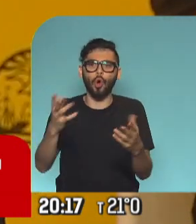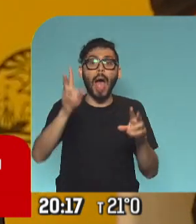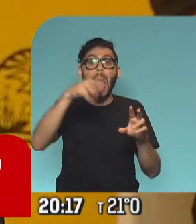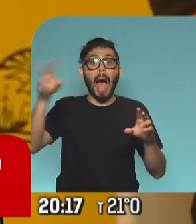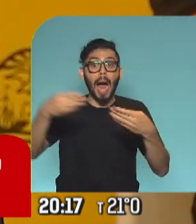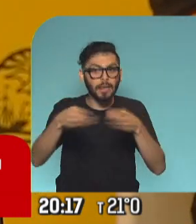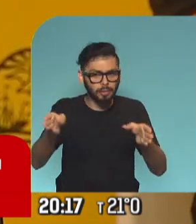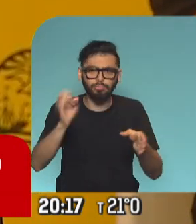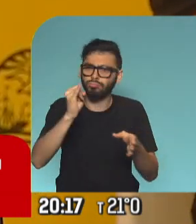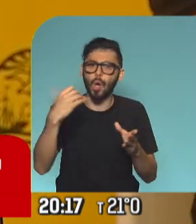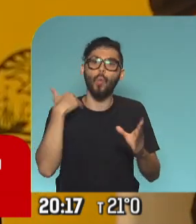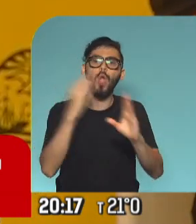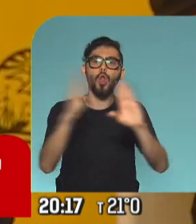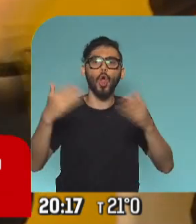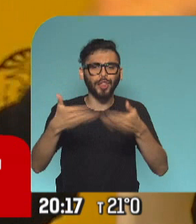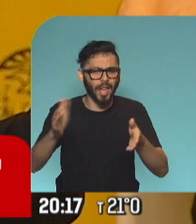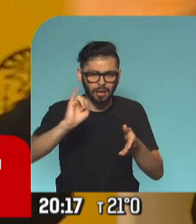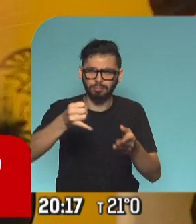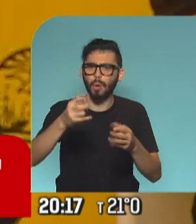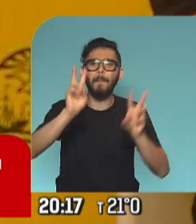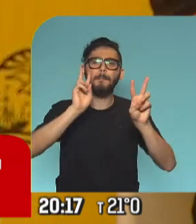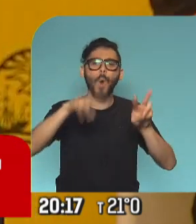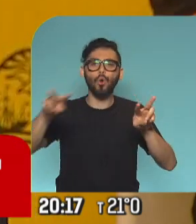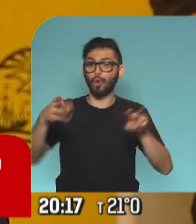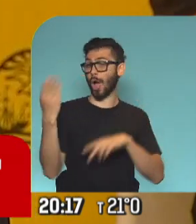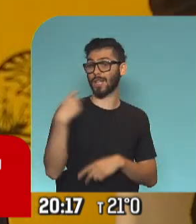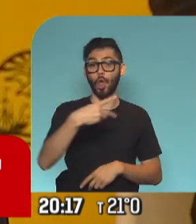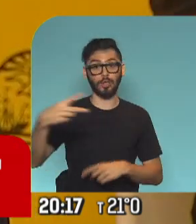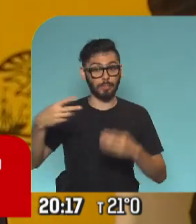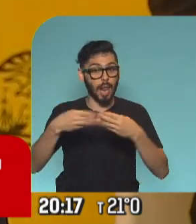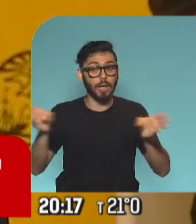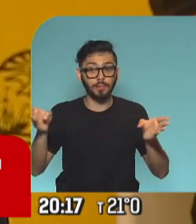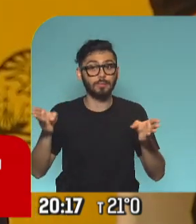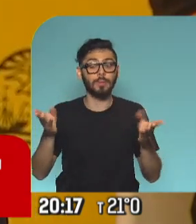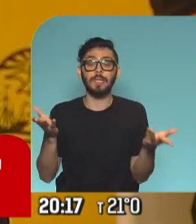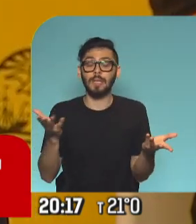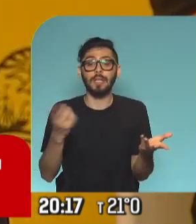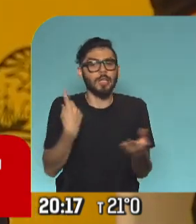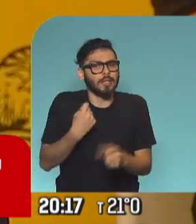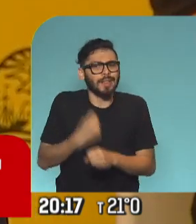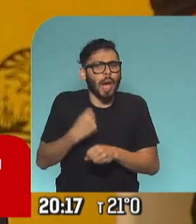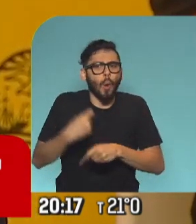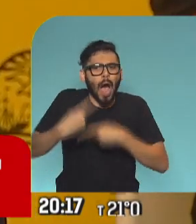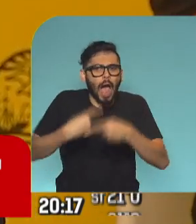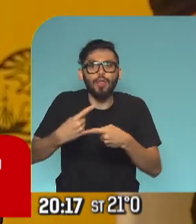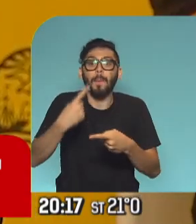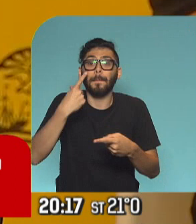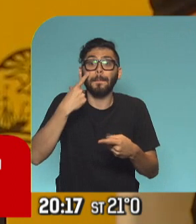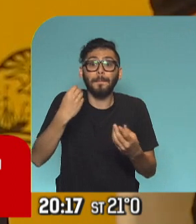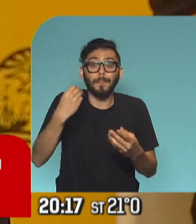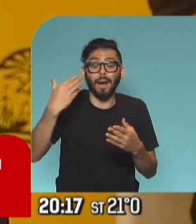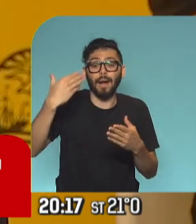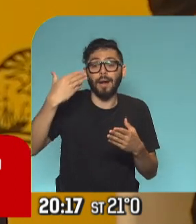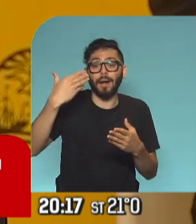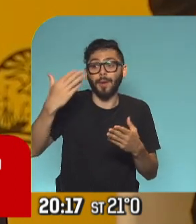arte, de bibliotecas, de los museos hace 2 semanas. Y estamos trabajando para retomar el resto de las